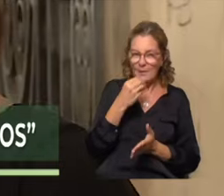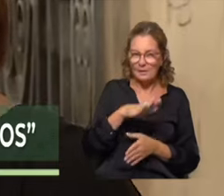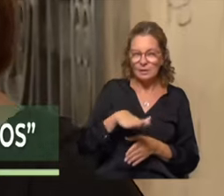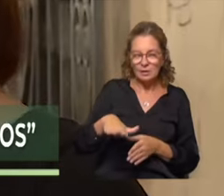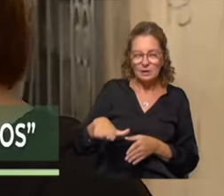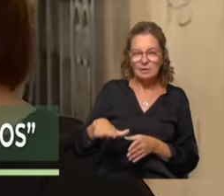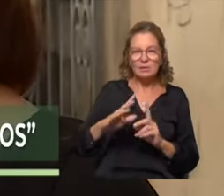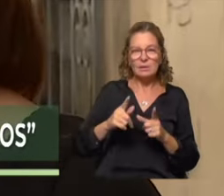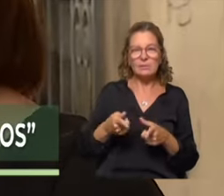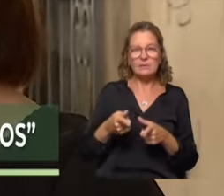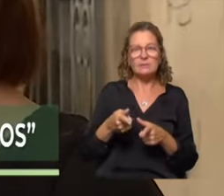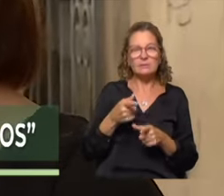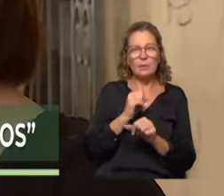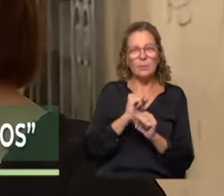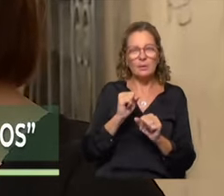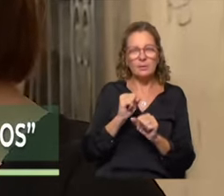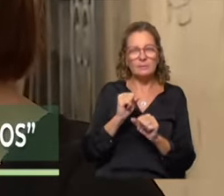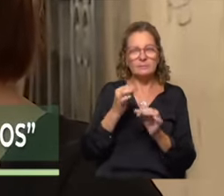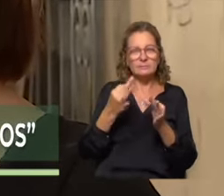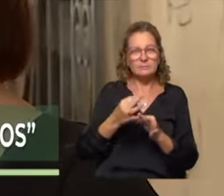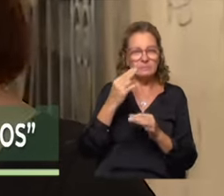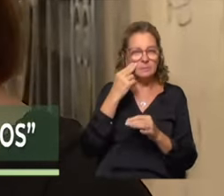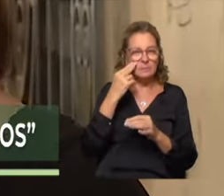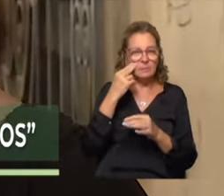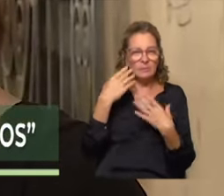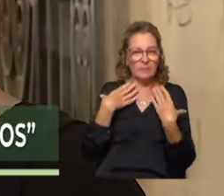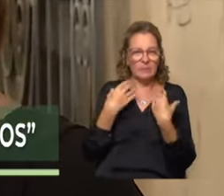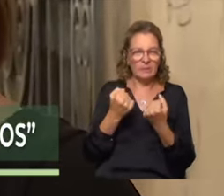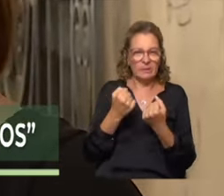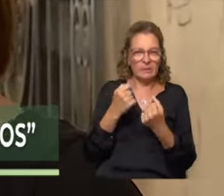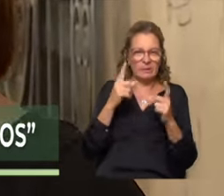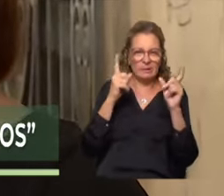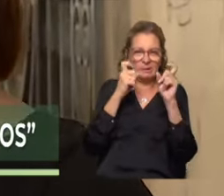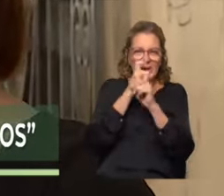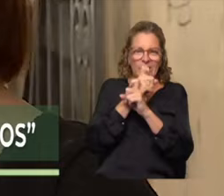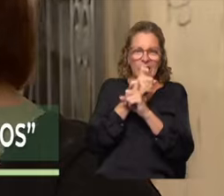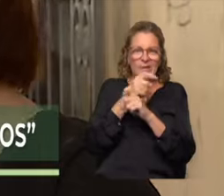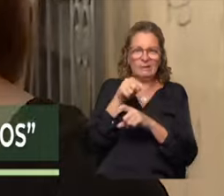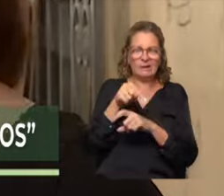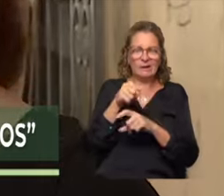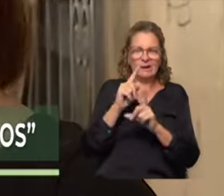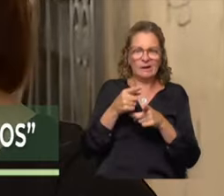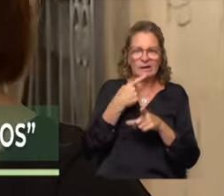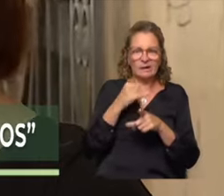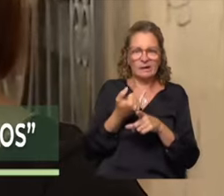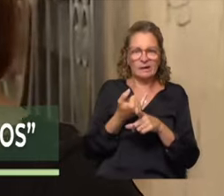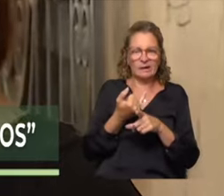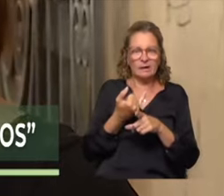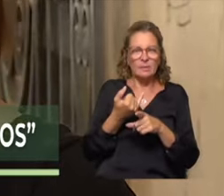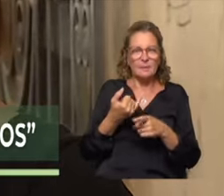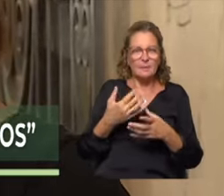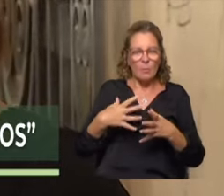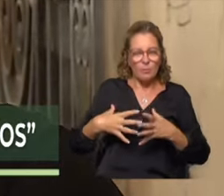y las niñas, eso puede generar realmente problemas en la salud mucho más severos que lo que pueda generar, por ejemplo, tener un peso